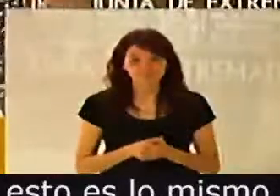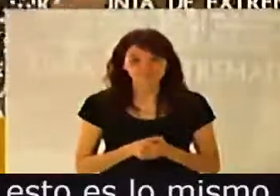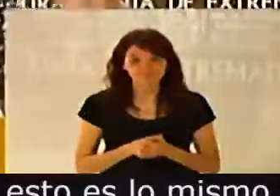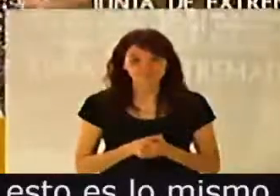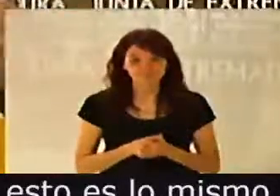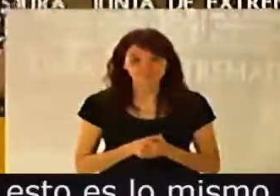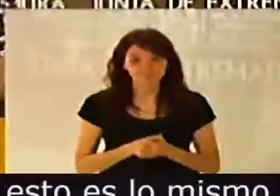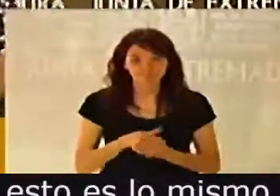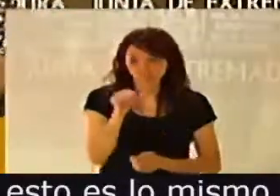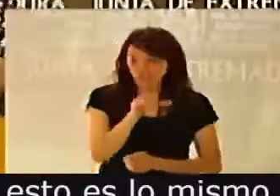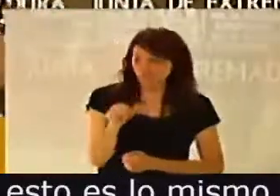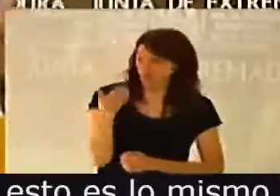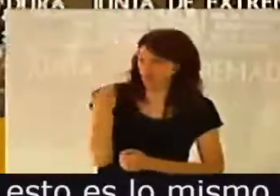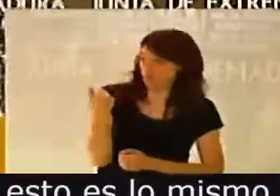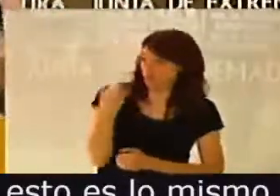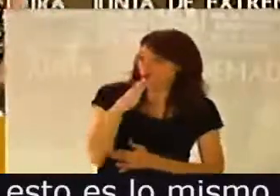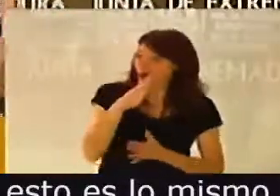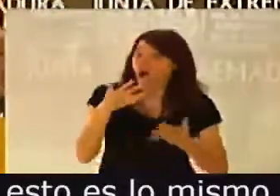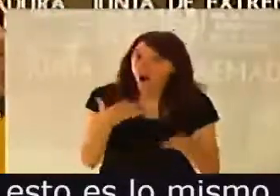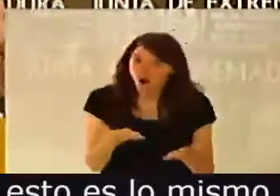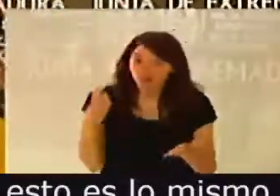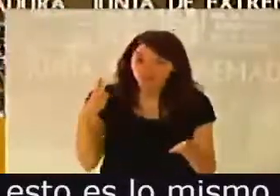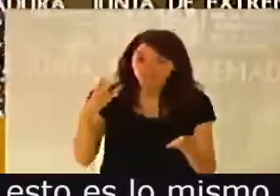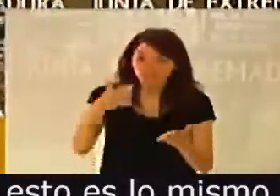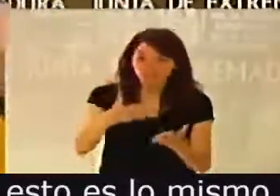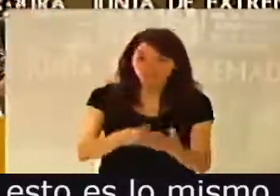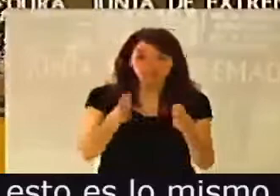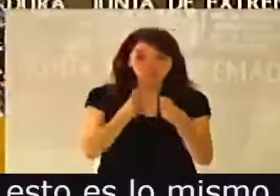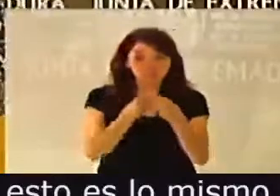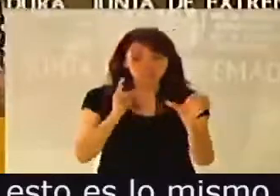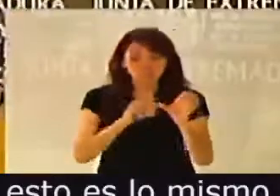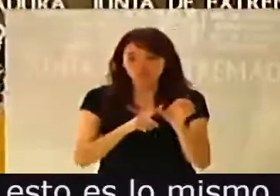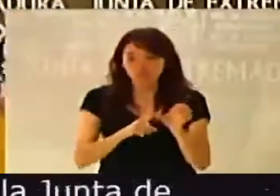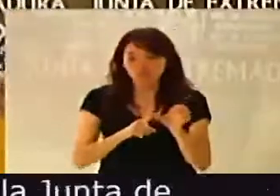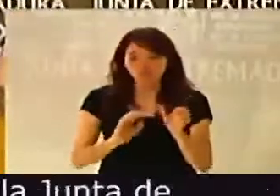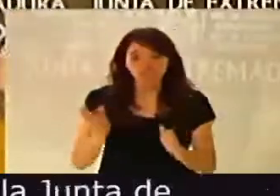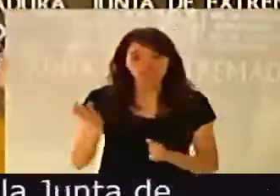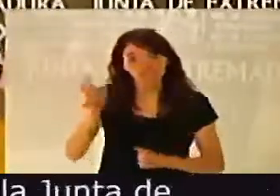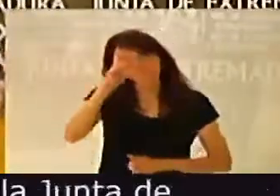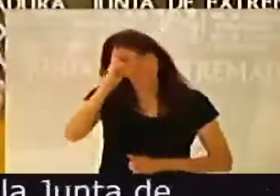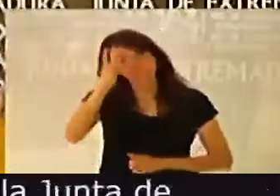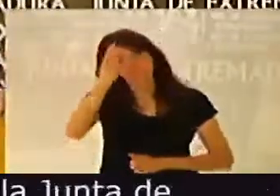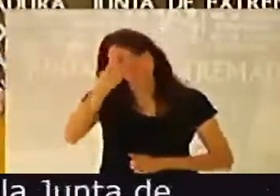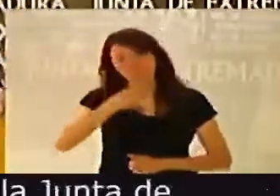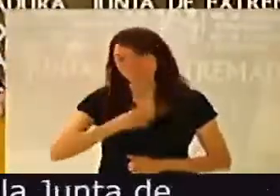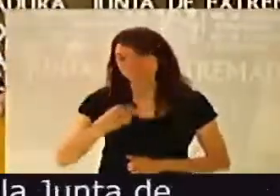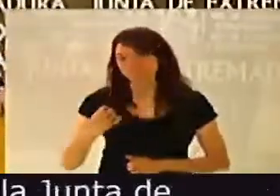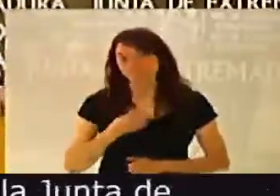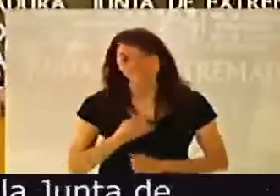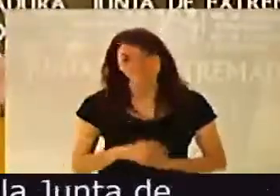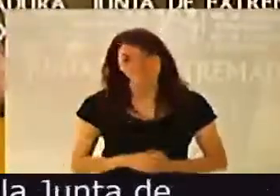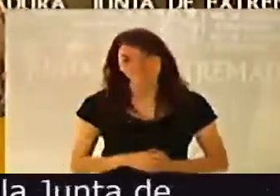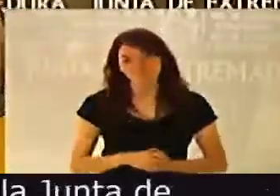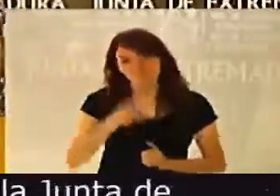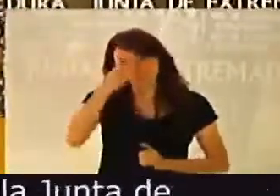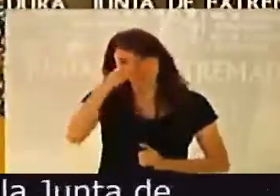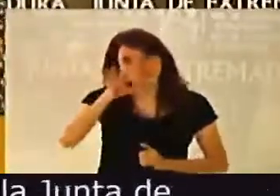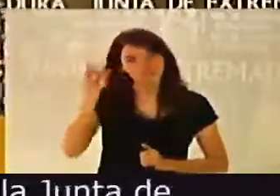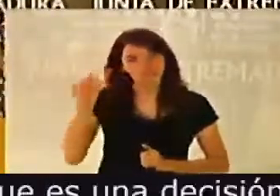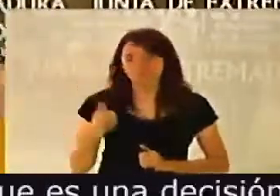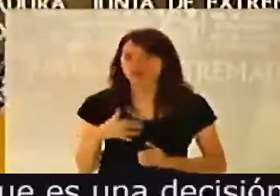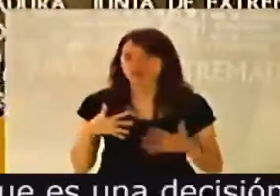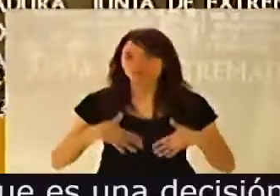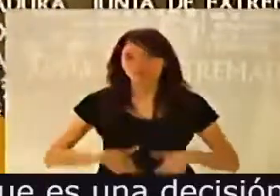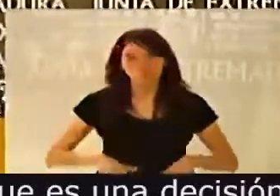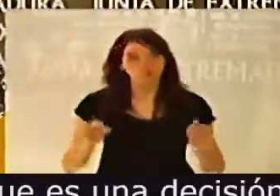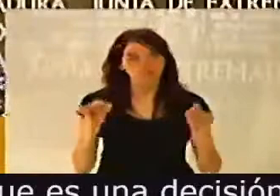De la semana pasada a esta, la Junta de Extremadura no puede cambiar de opinión, porque es una decisión que está tomada. Esta ya sí